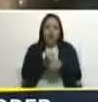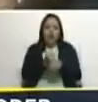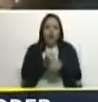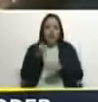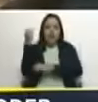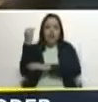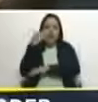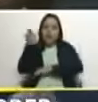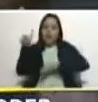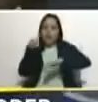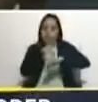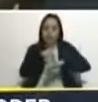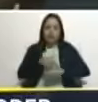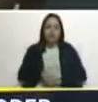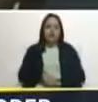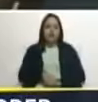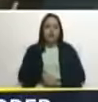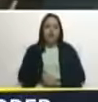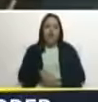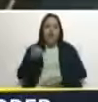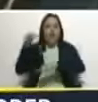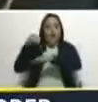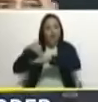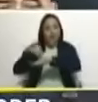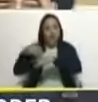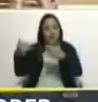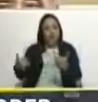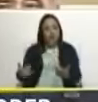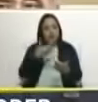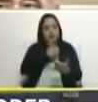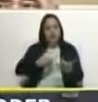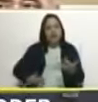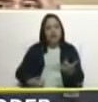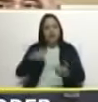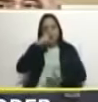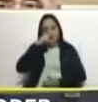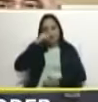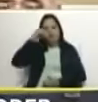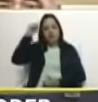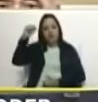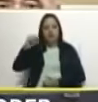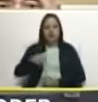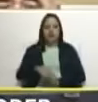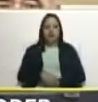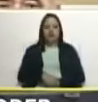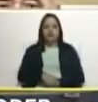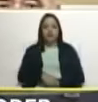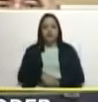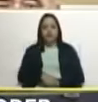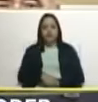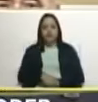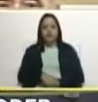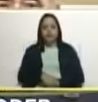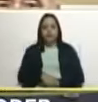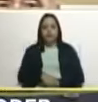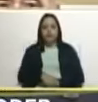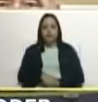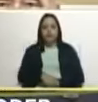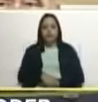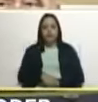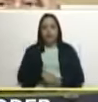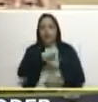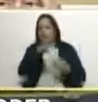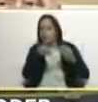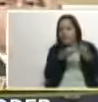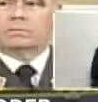del Poder Legislativo. Se le notifica al ciudadano presidente constitucional de la República Bolivariana de Venezuela. Son todas